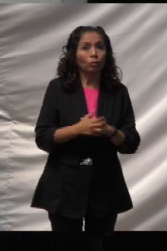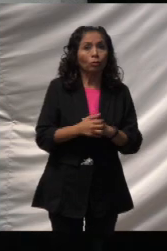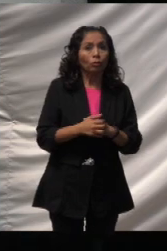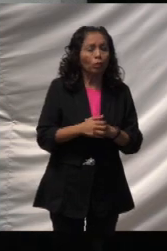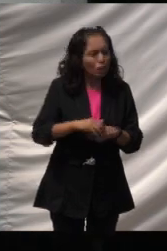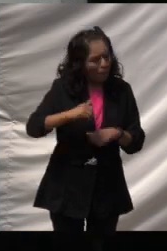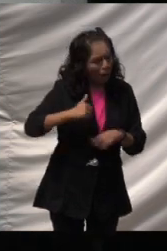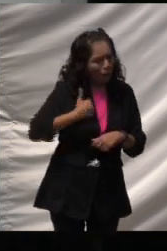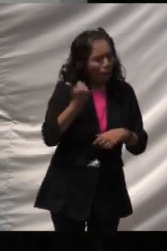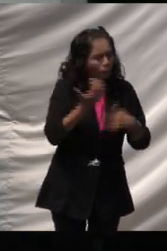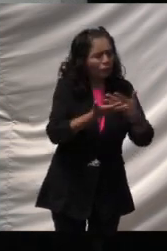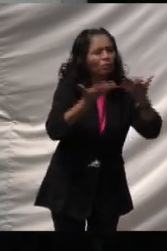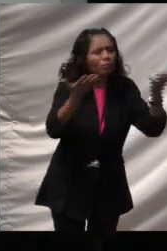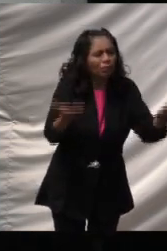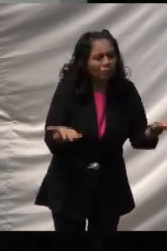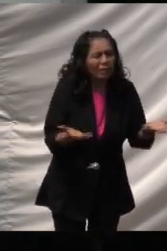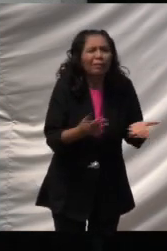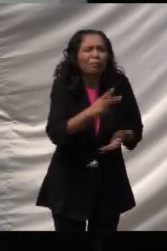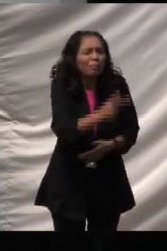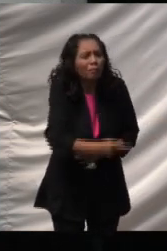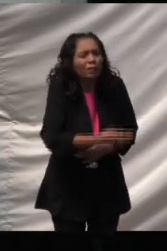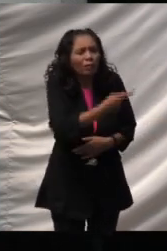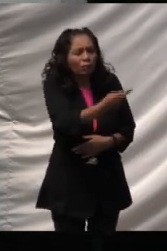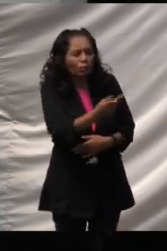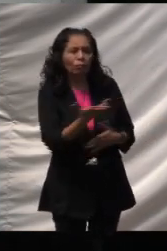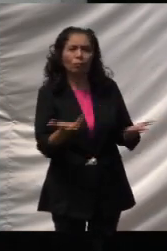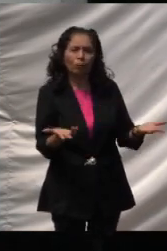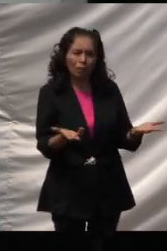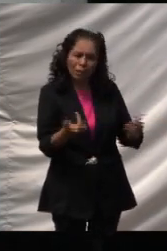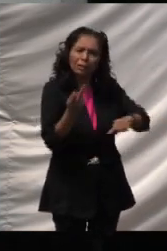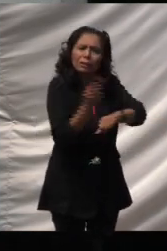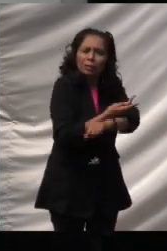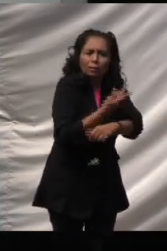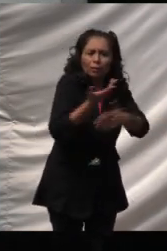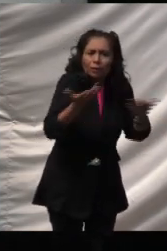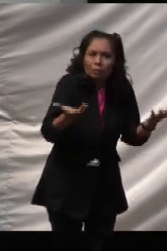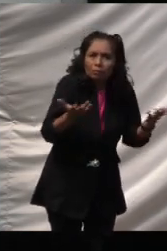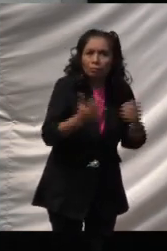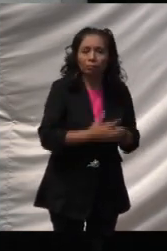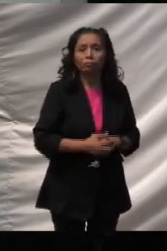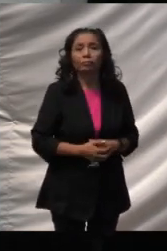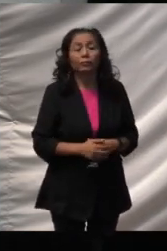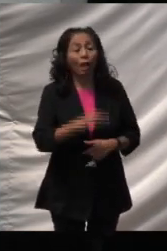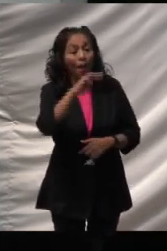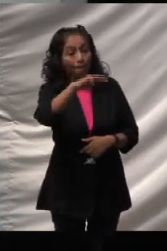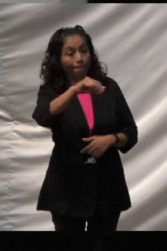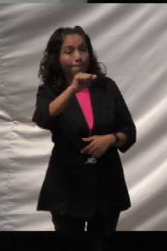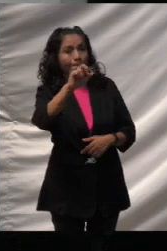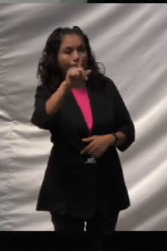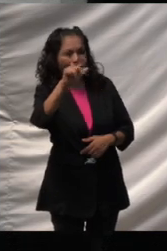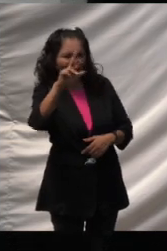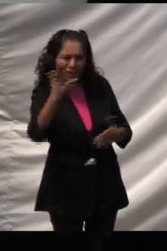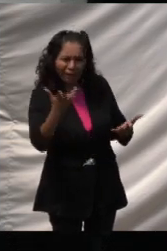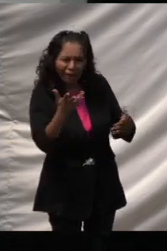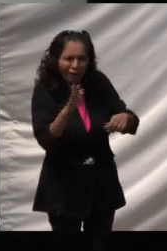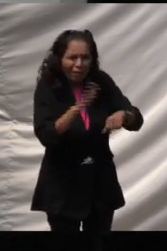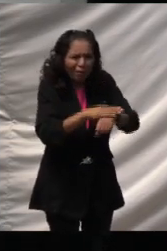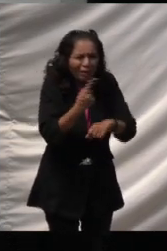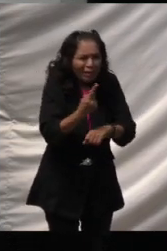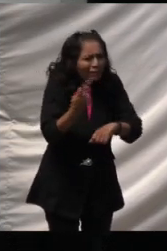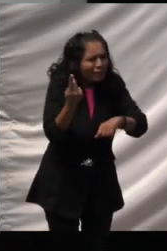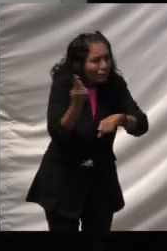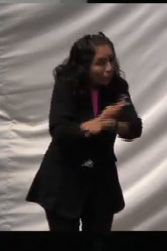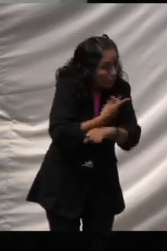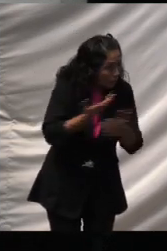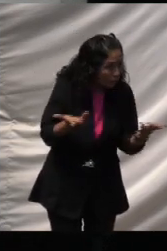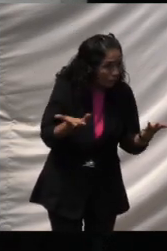y, aprovechando la situación, decidió preguntarle sobre su actitud de esta mañana. Marla, ¿por qué estás actuando de esta manera? ¿Te